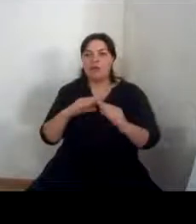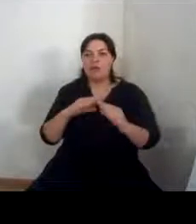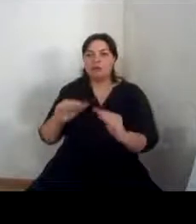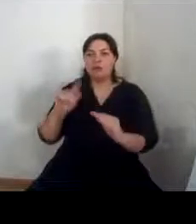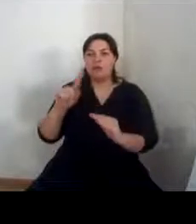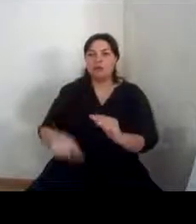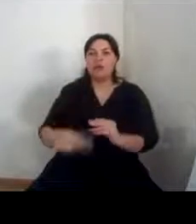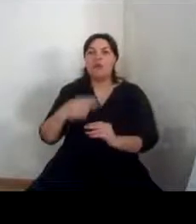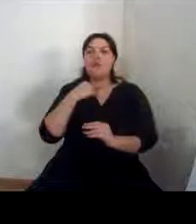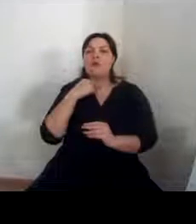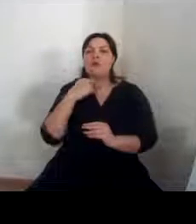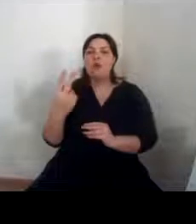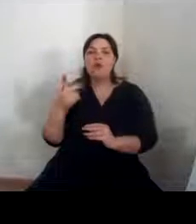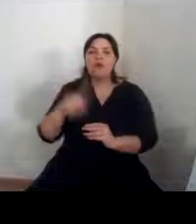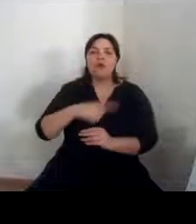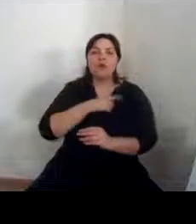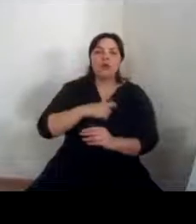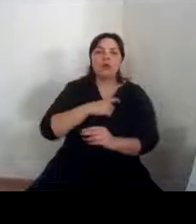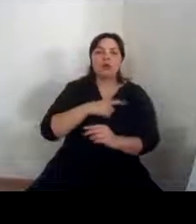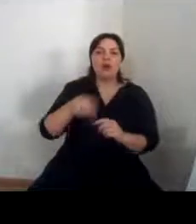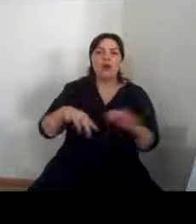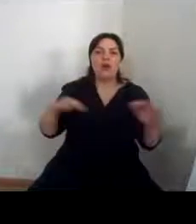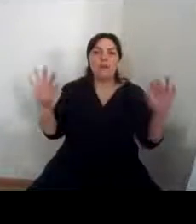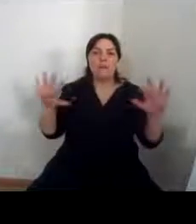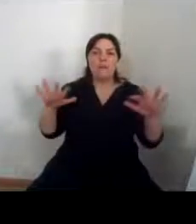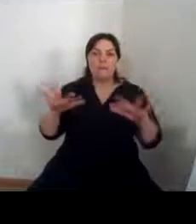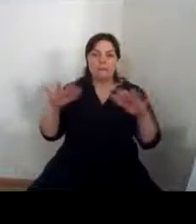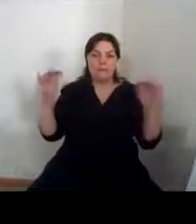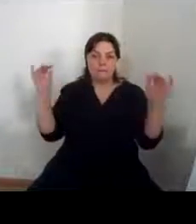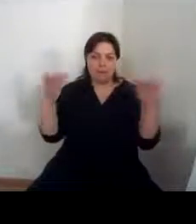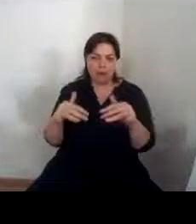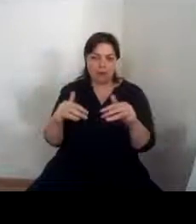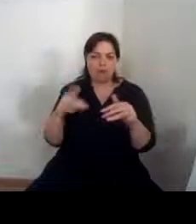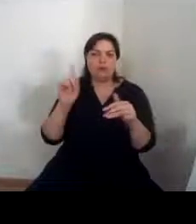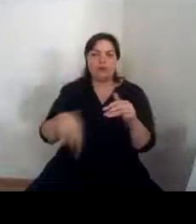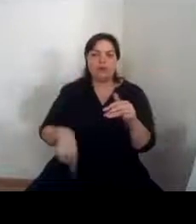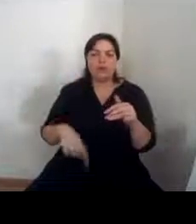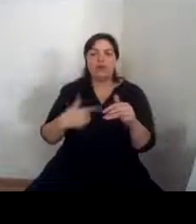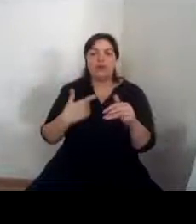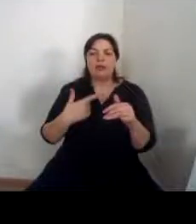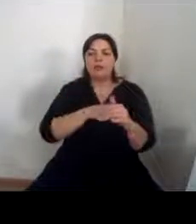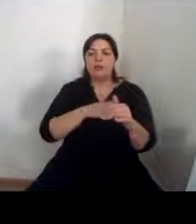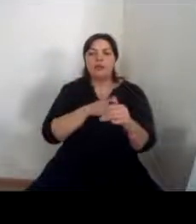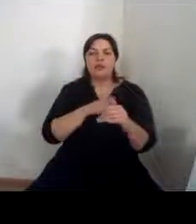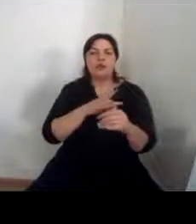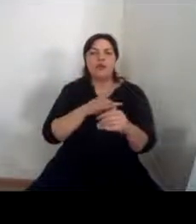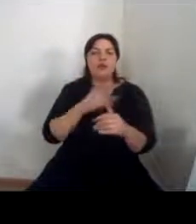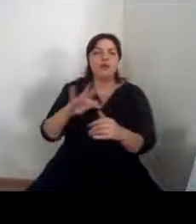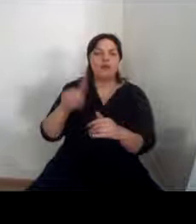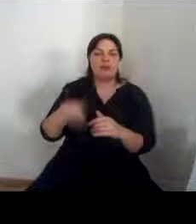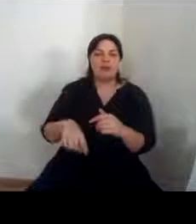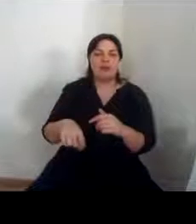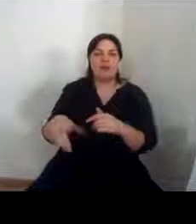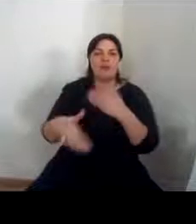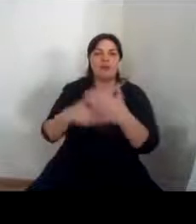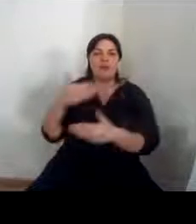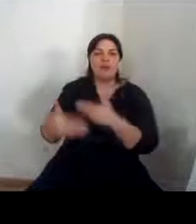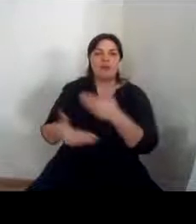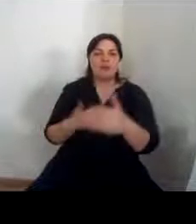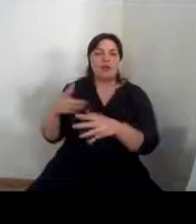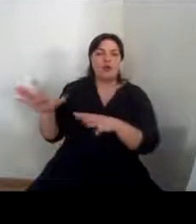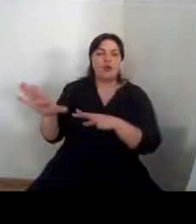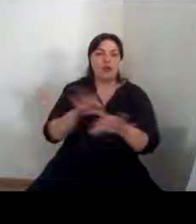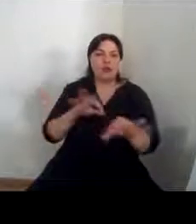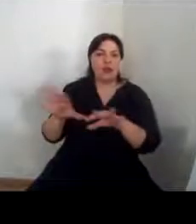Portavoces, Comisiones y Pleno. Asimismo, ha participado en su condición de letrado en el procedimiento legislativo de diversas